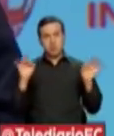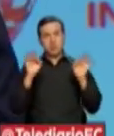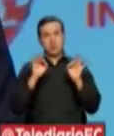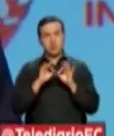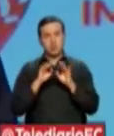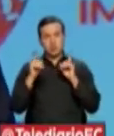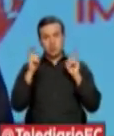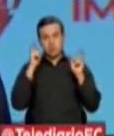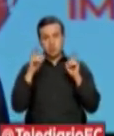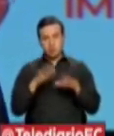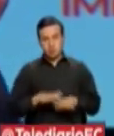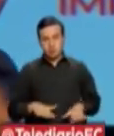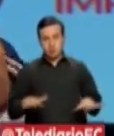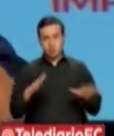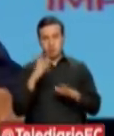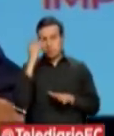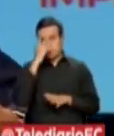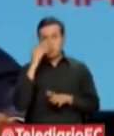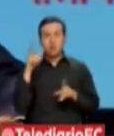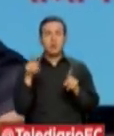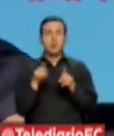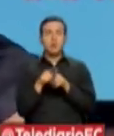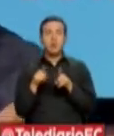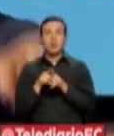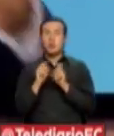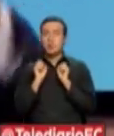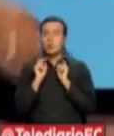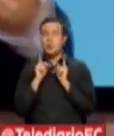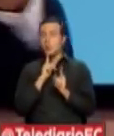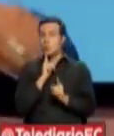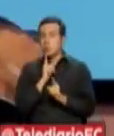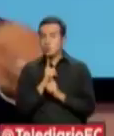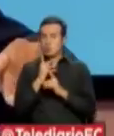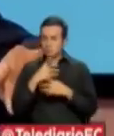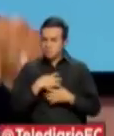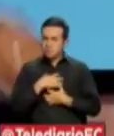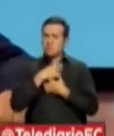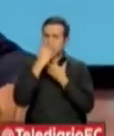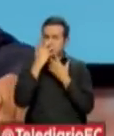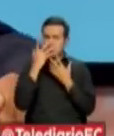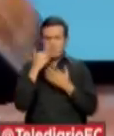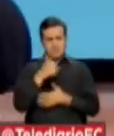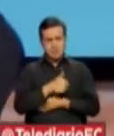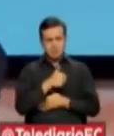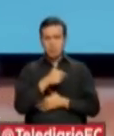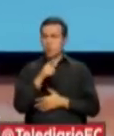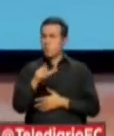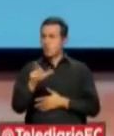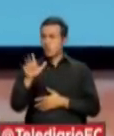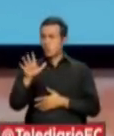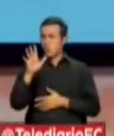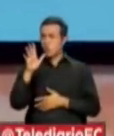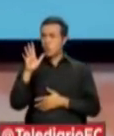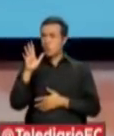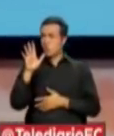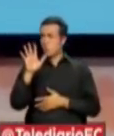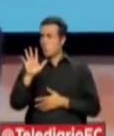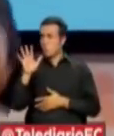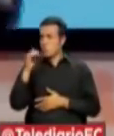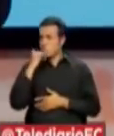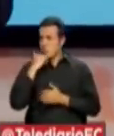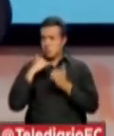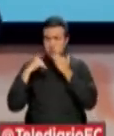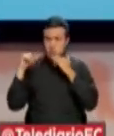de la gobernabilidad asimismo tendremos la oportunidad de reclamarles en territorio a esos que no son nuestros se están cumpliendo